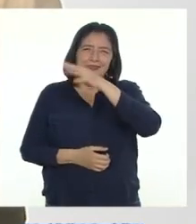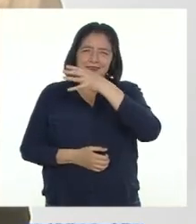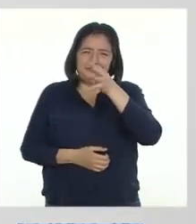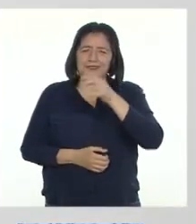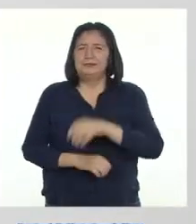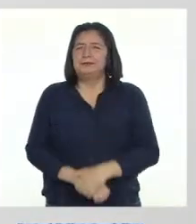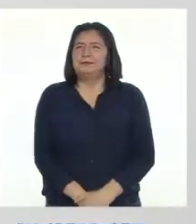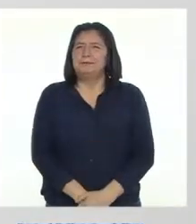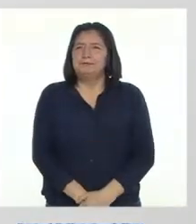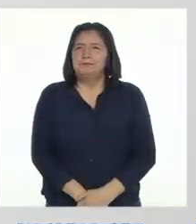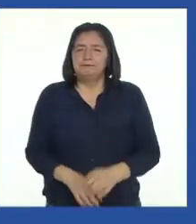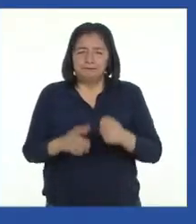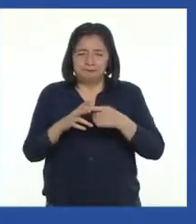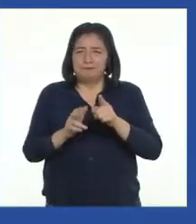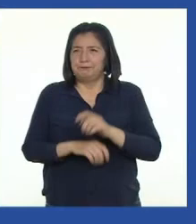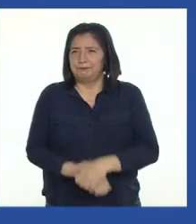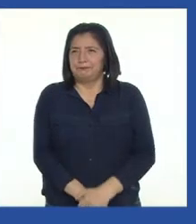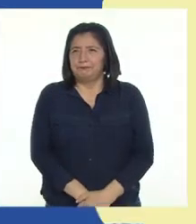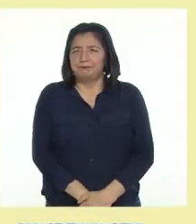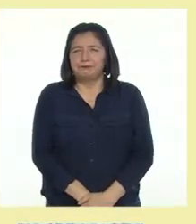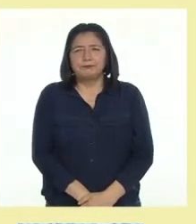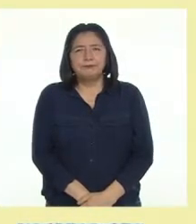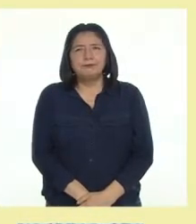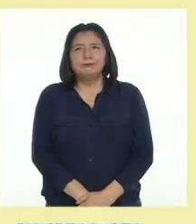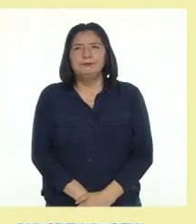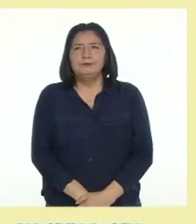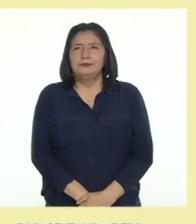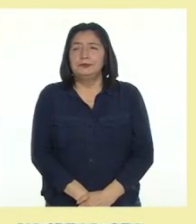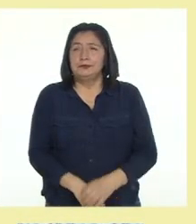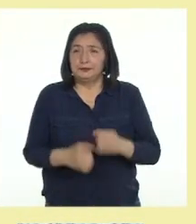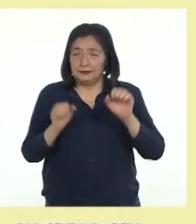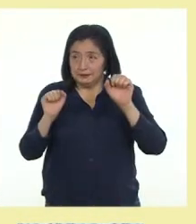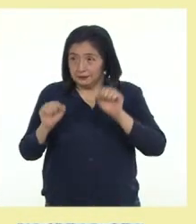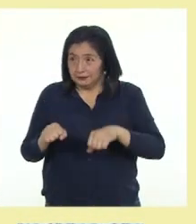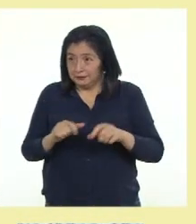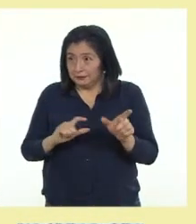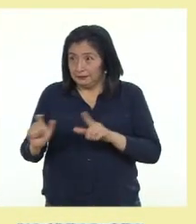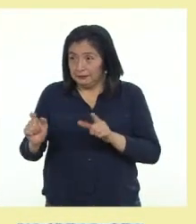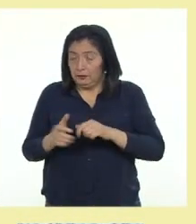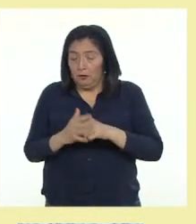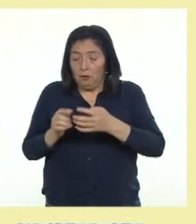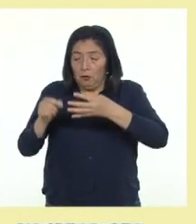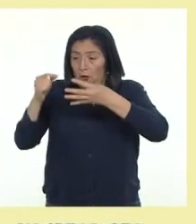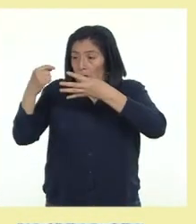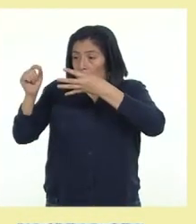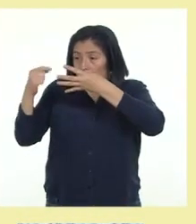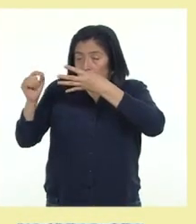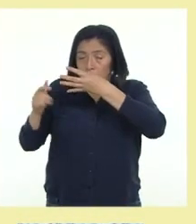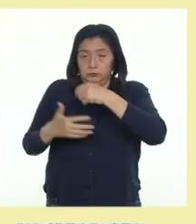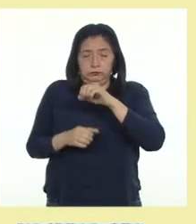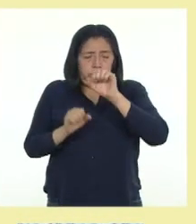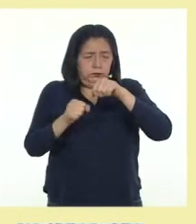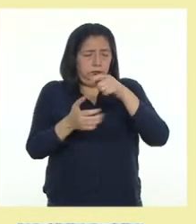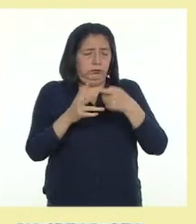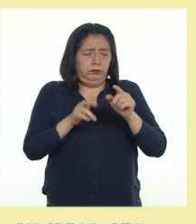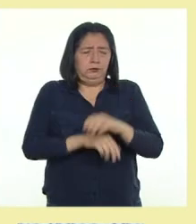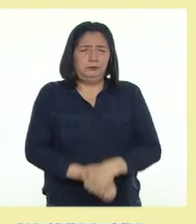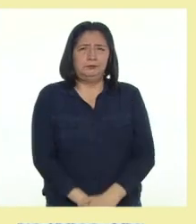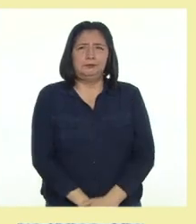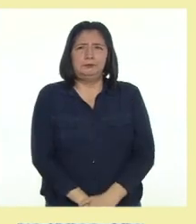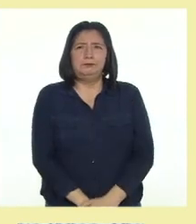de revisión. ¡Empecemos! ¿Estás lista para tu revisión, Celeste? Sí,